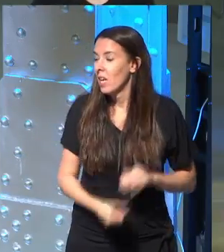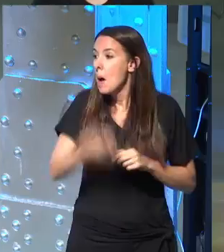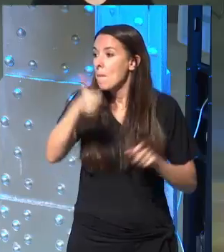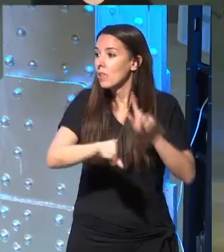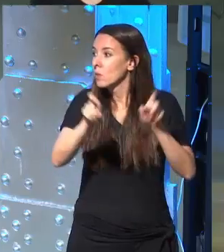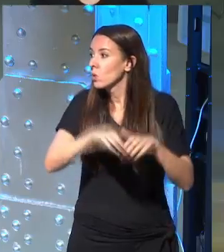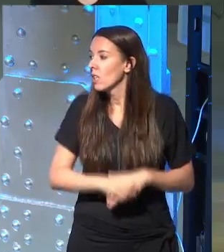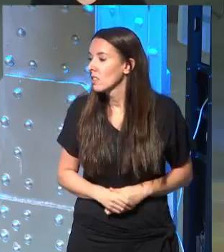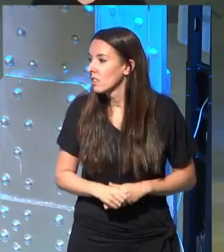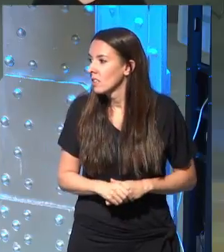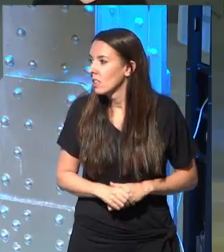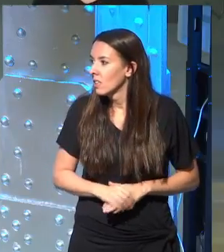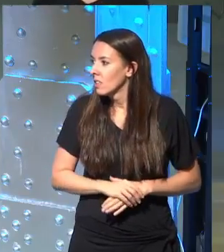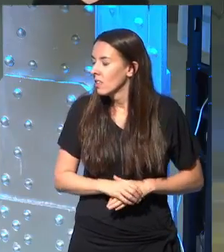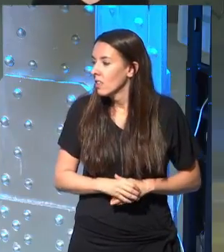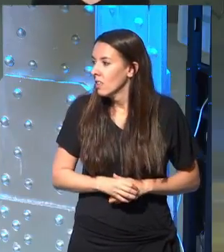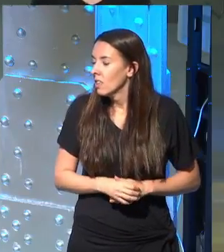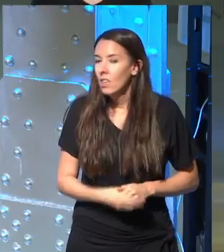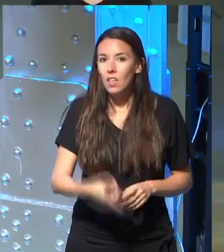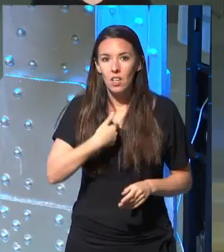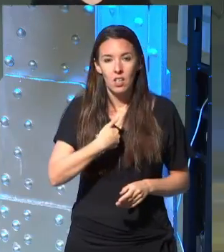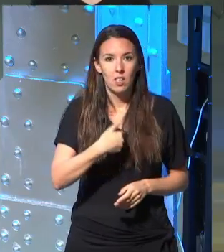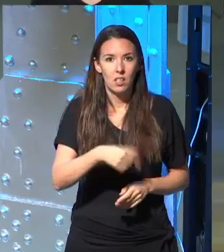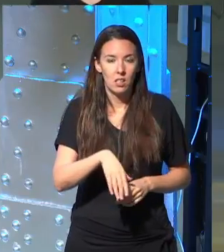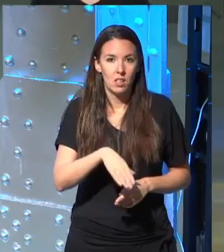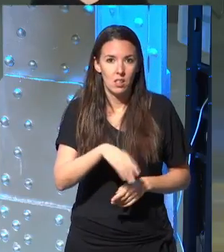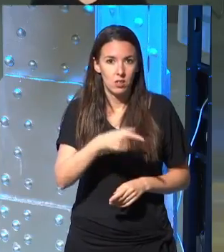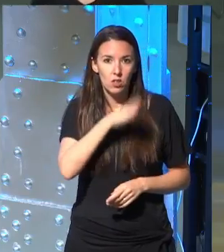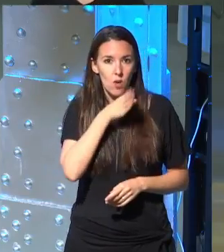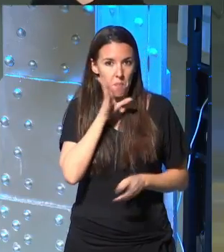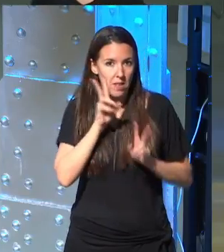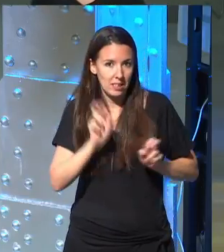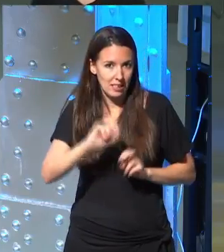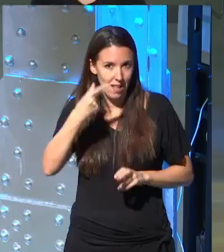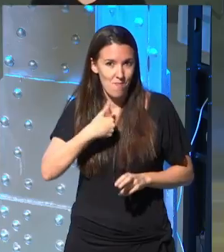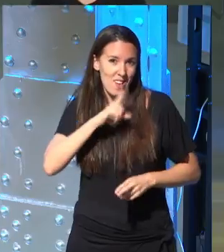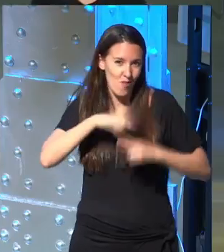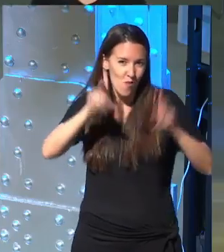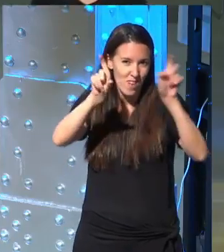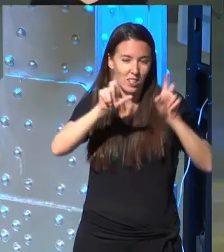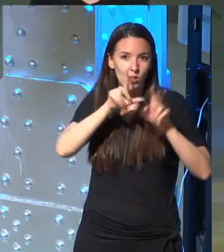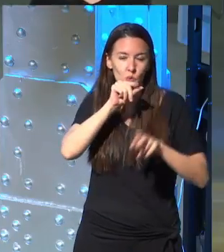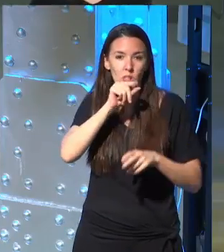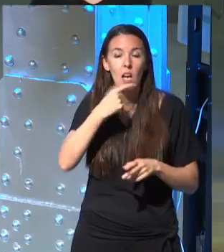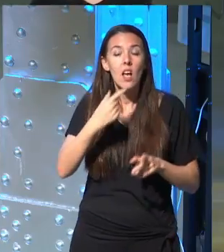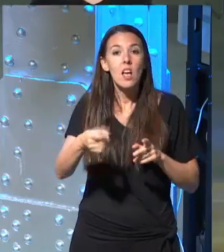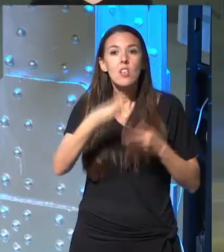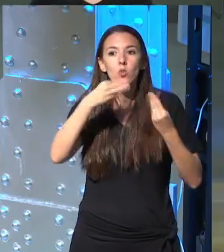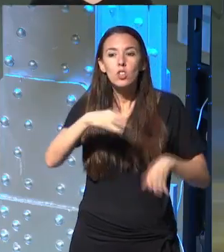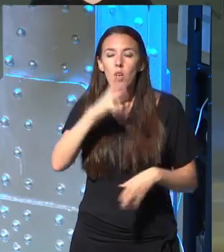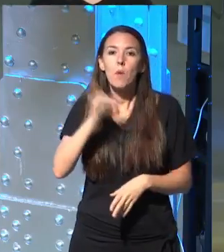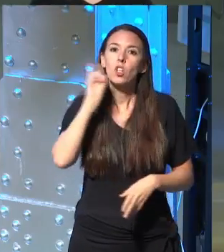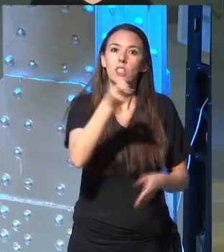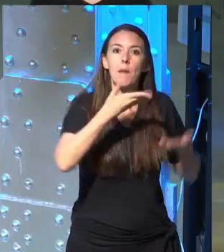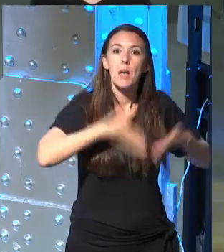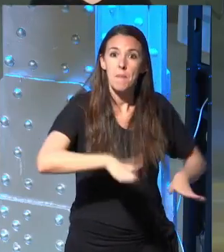¿Más preguntas? Yo soy la madre más estresada del mundo. A mí me llegó tu historia porque llamé a